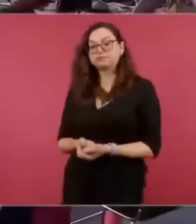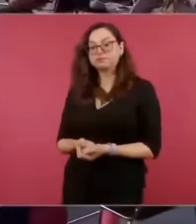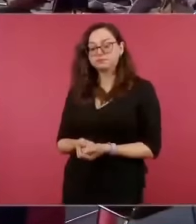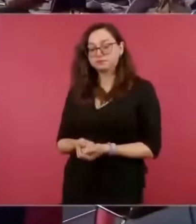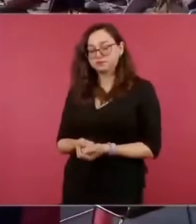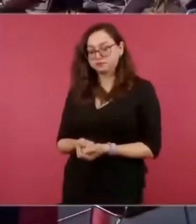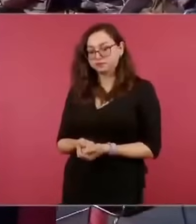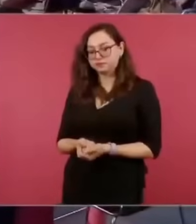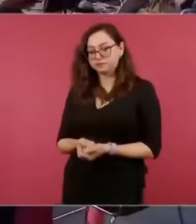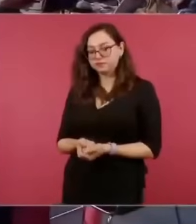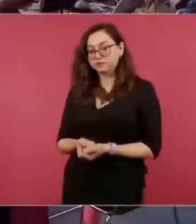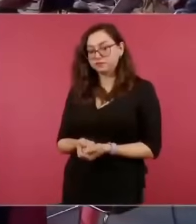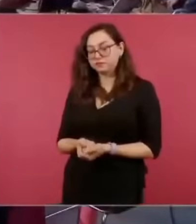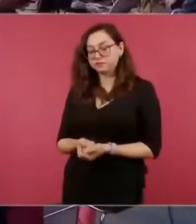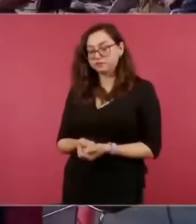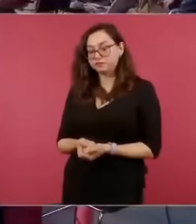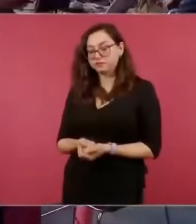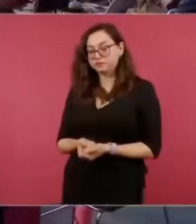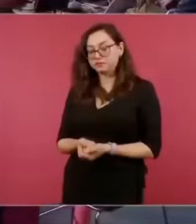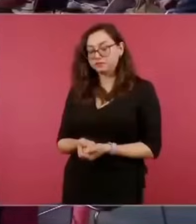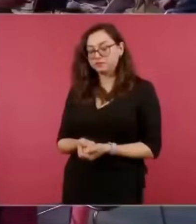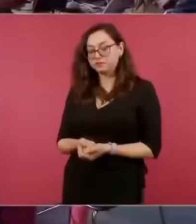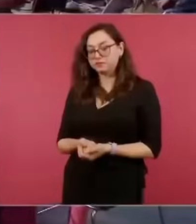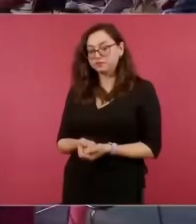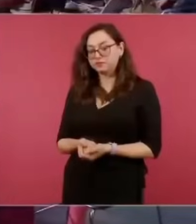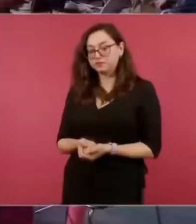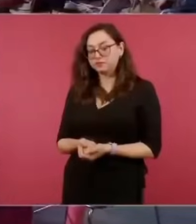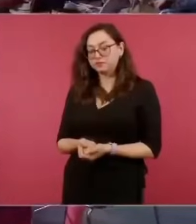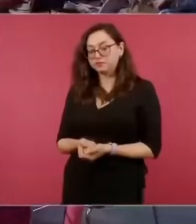y que ojalá